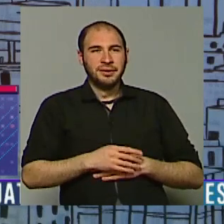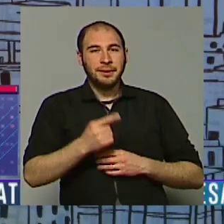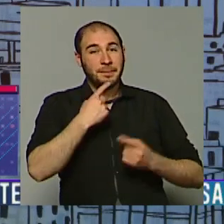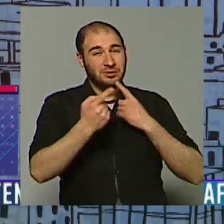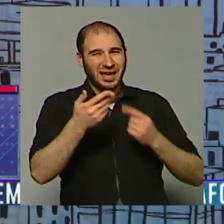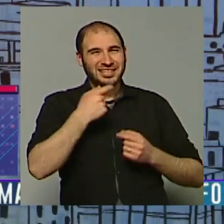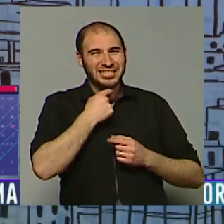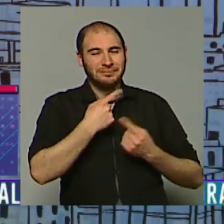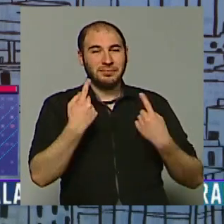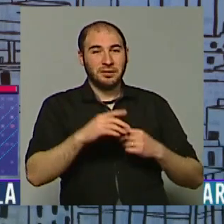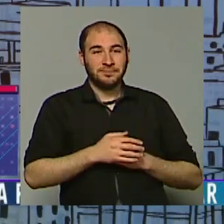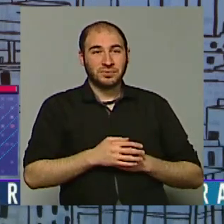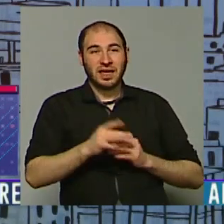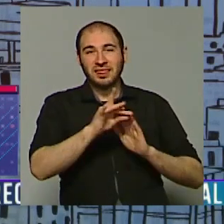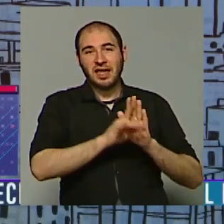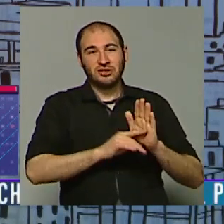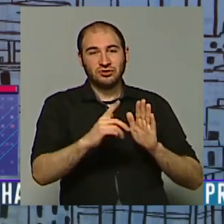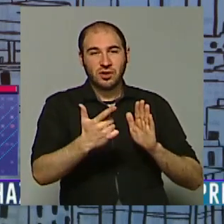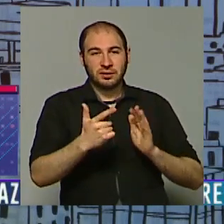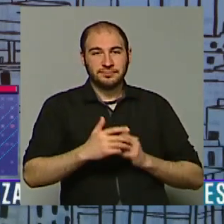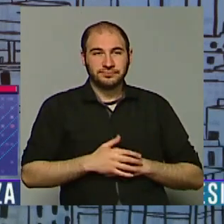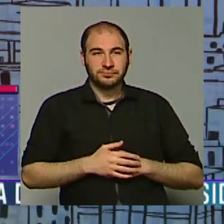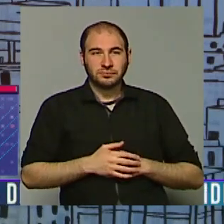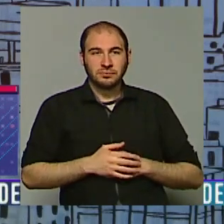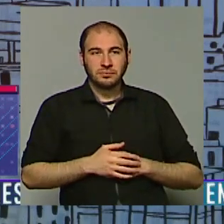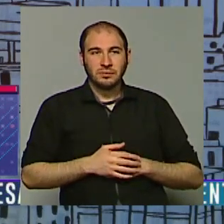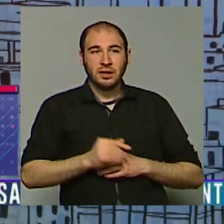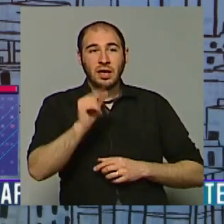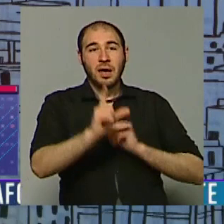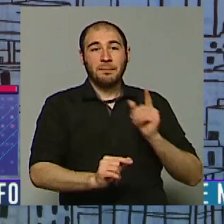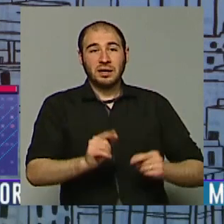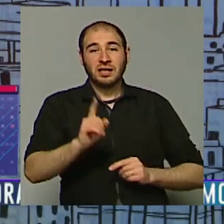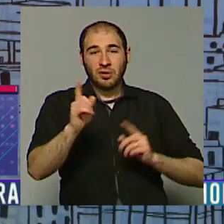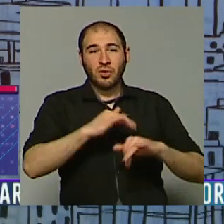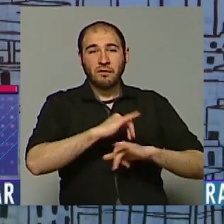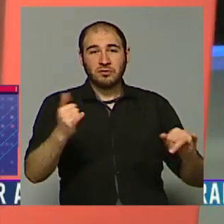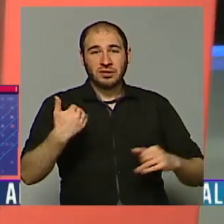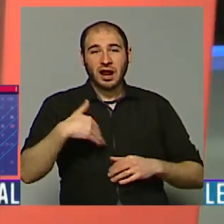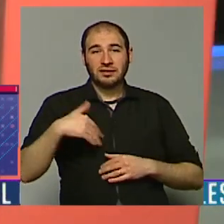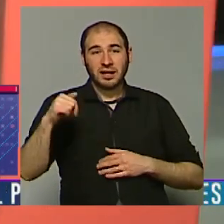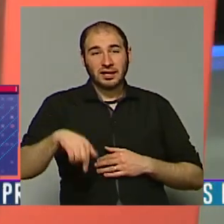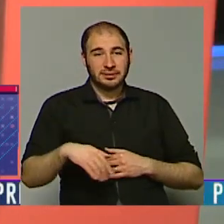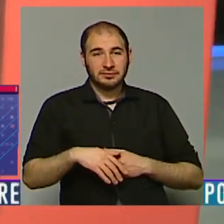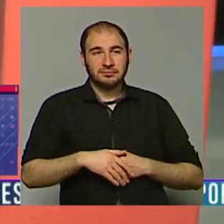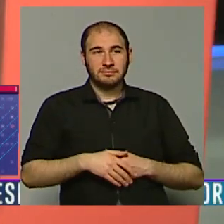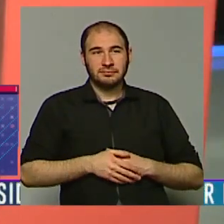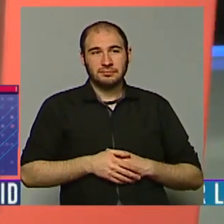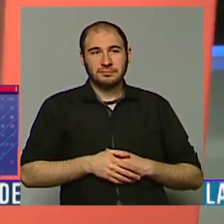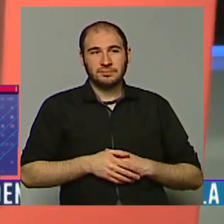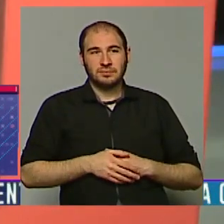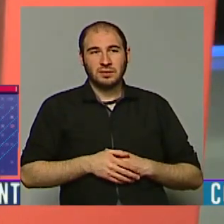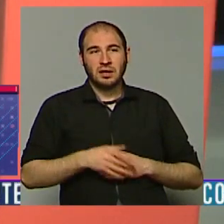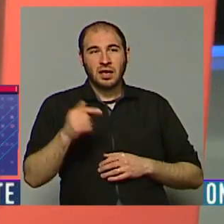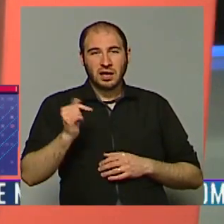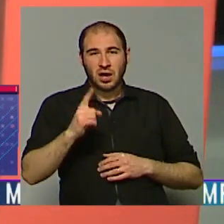censo, pero no tenemos datos. Hay países en los que hay información. En Argentina creemos que está